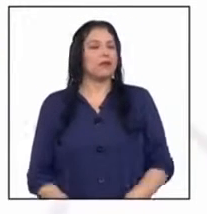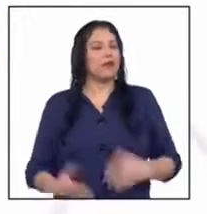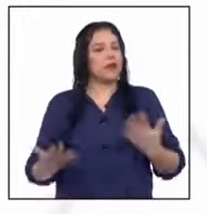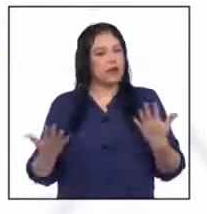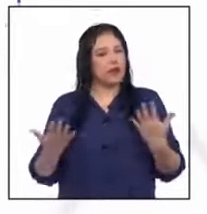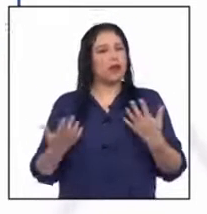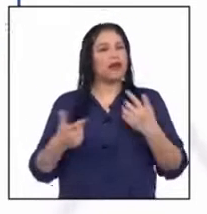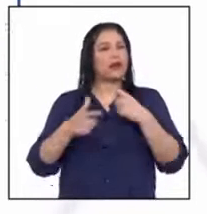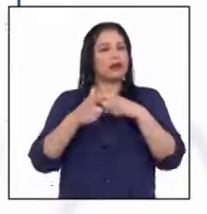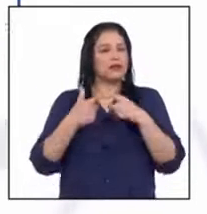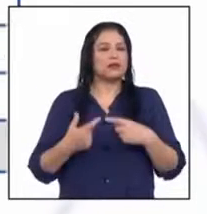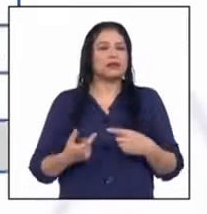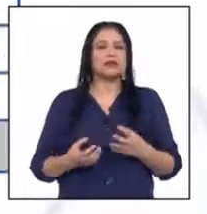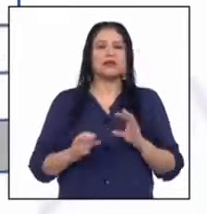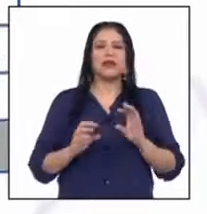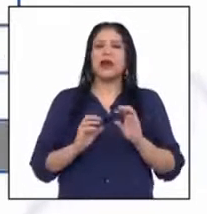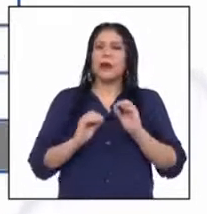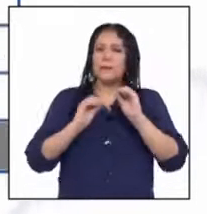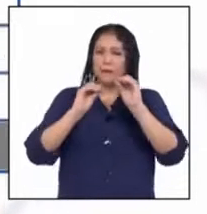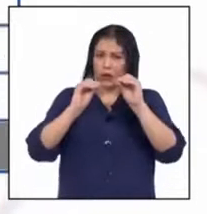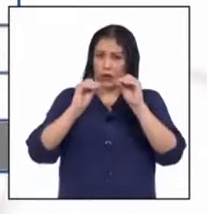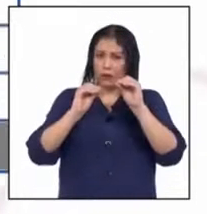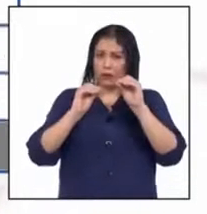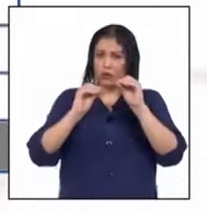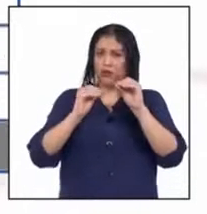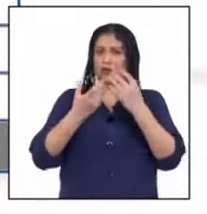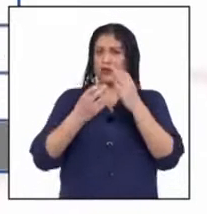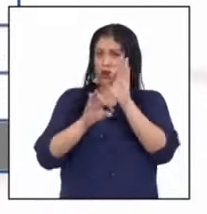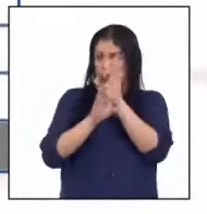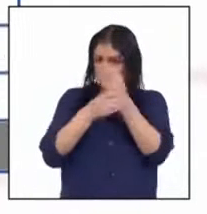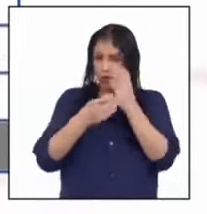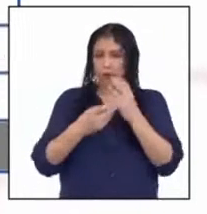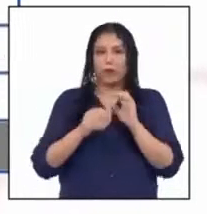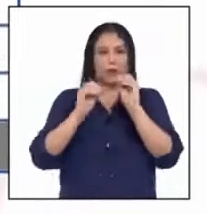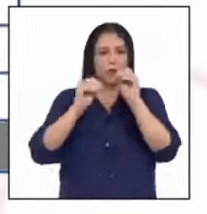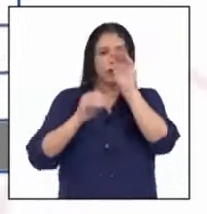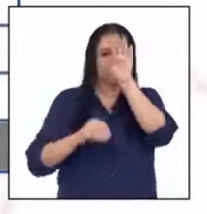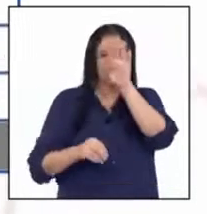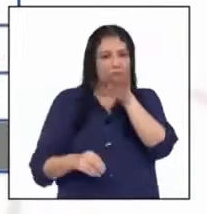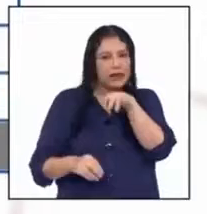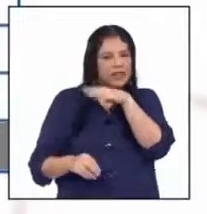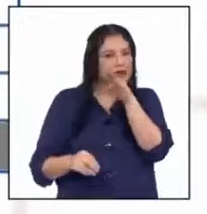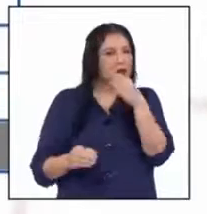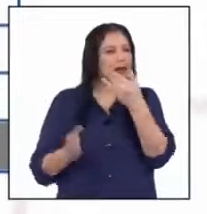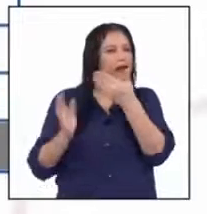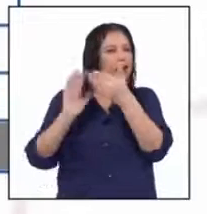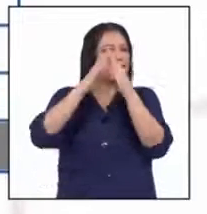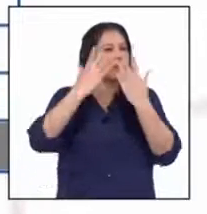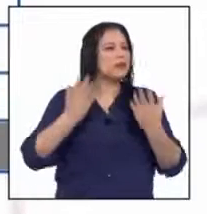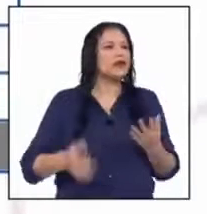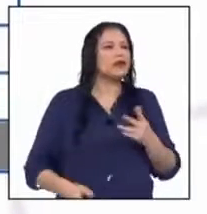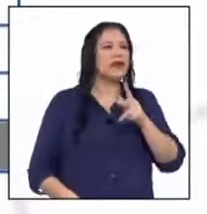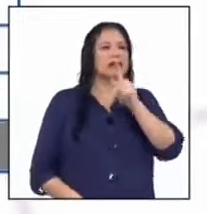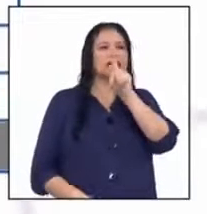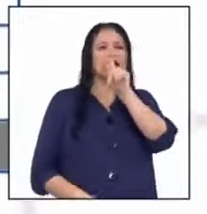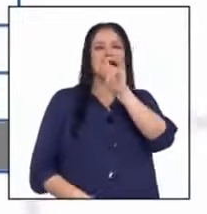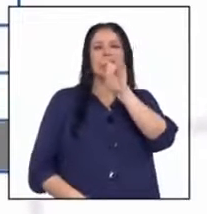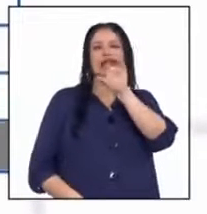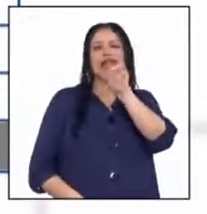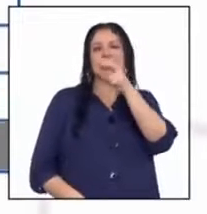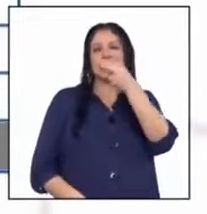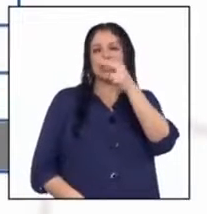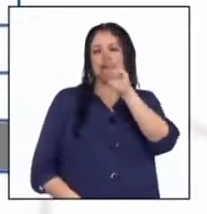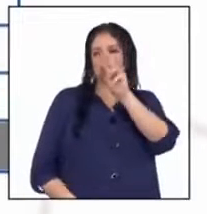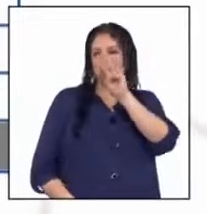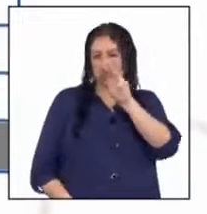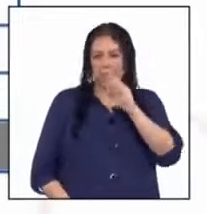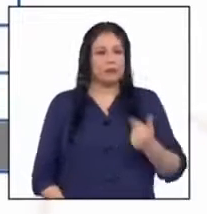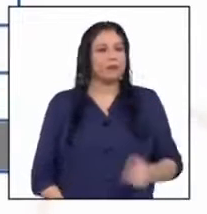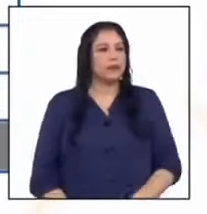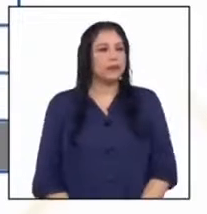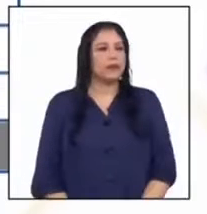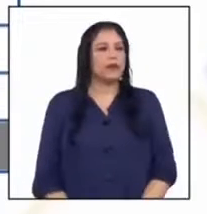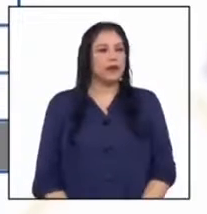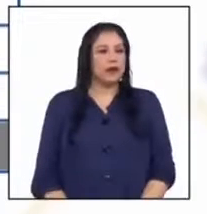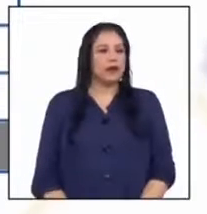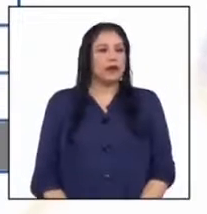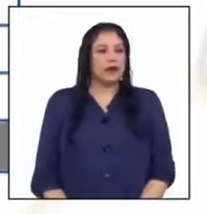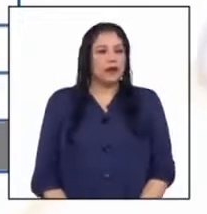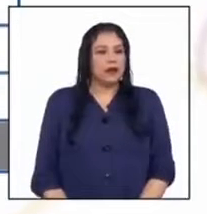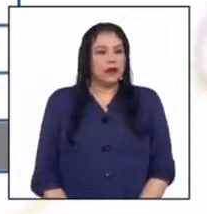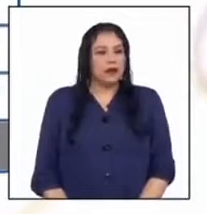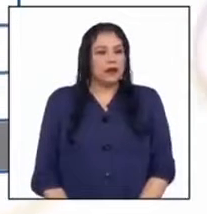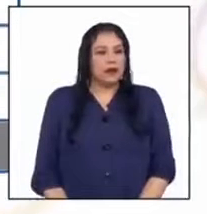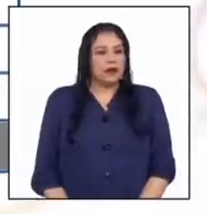Entonces, aplicamos esa operación en la tabla de la comunidad quichua. La frecuencia relativa